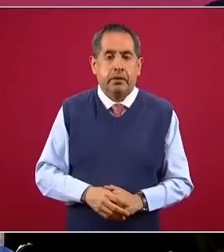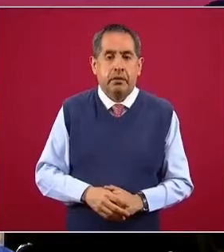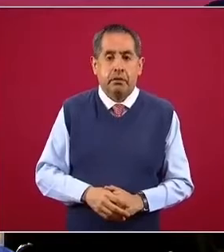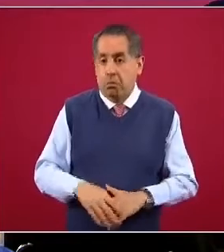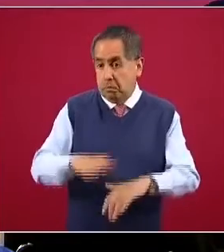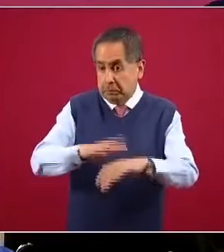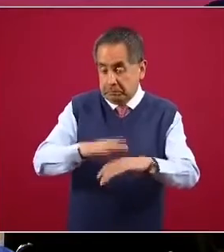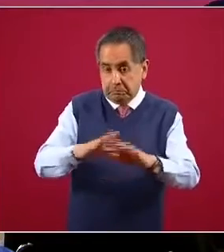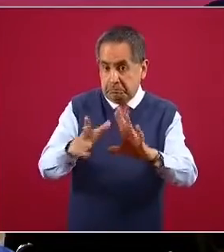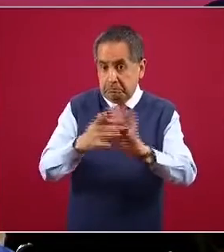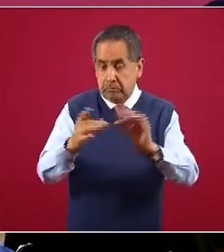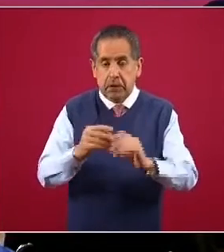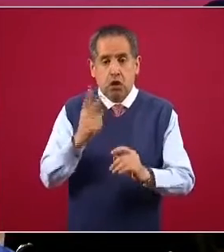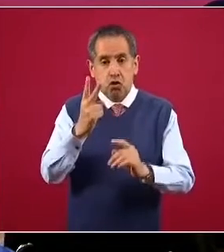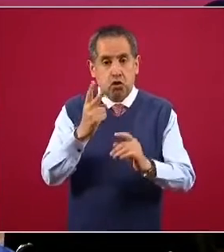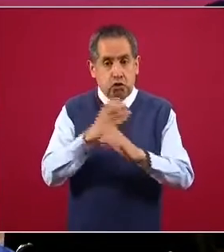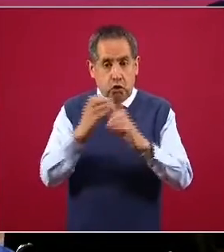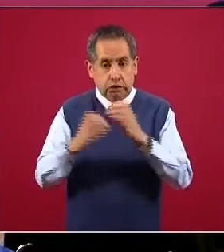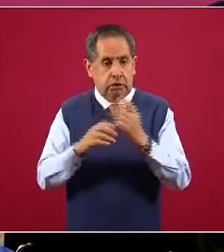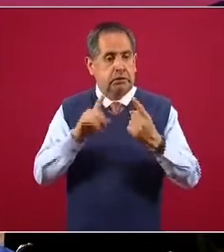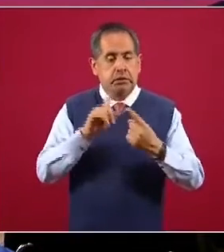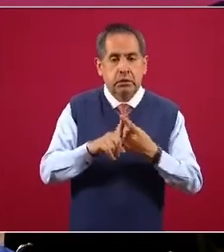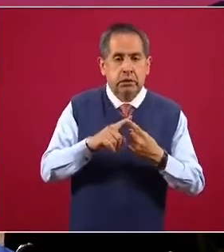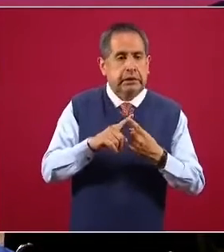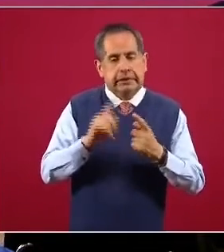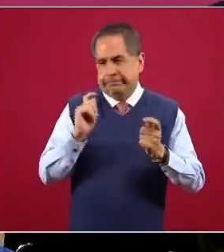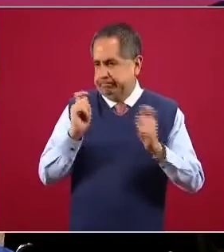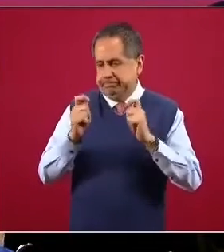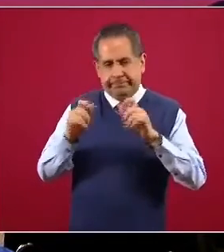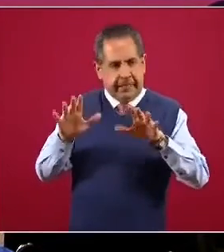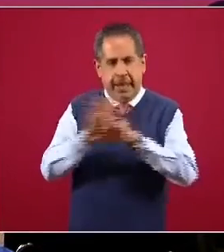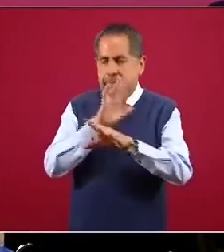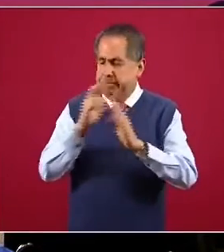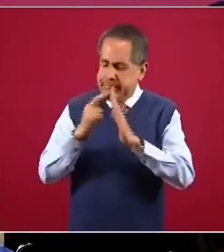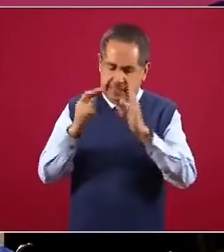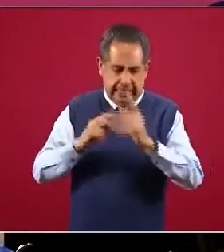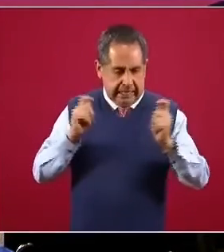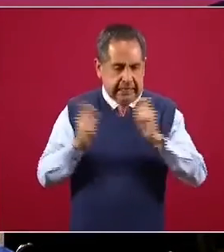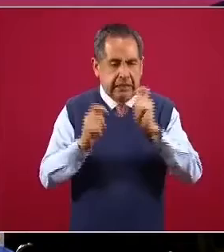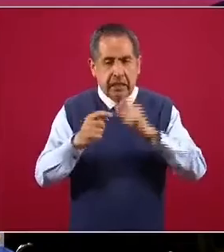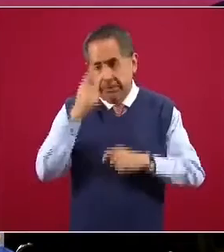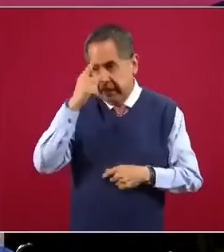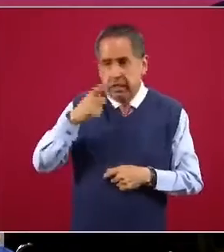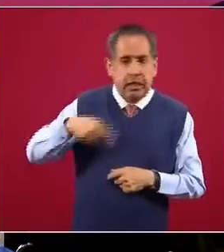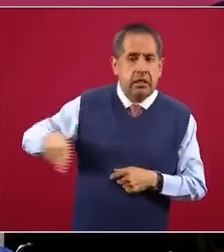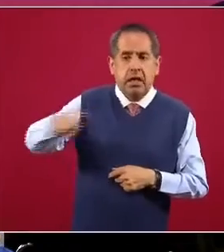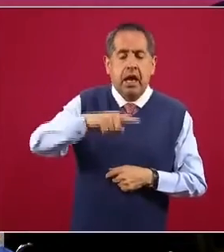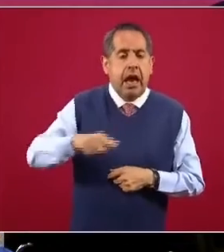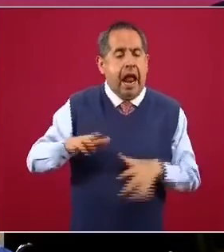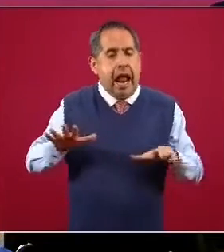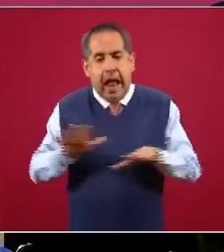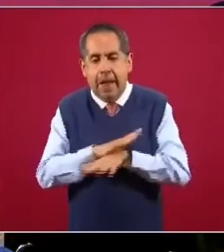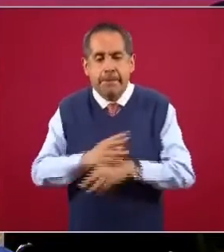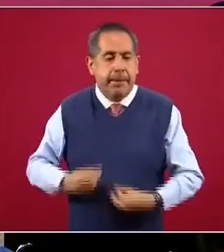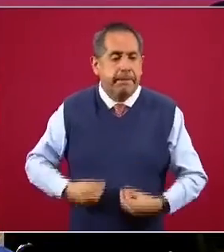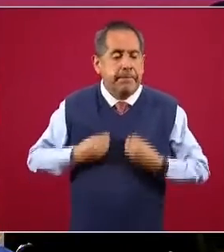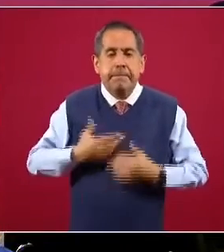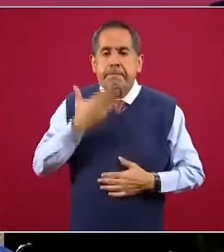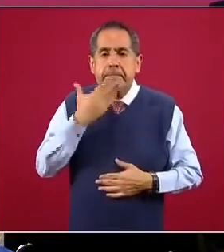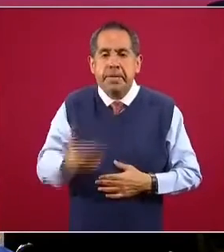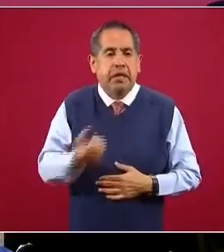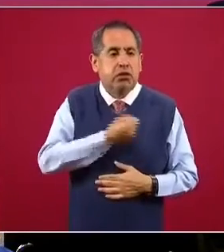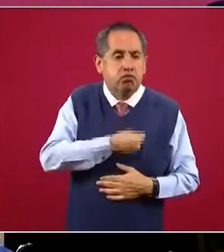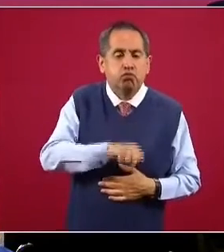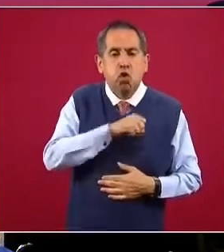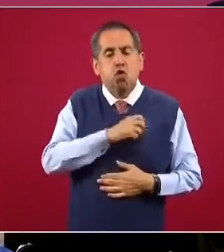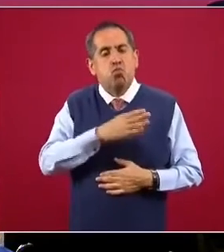Como lo comenté, hay dos componentes. Uno es la transformación del sistema agroalimentario para poder hacer que los individuos tengan estilos de vida más saludables. Ese es